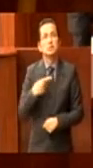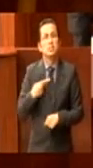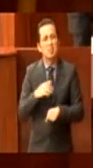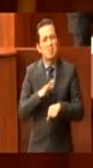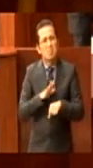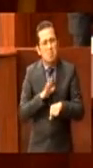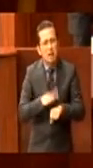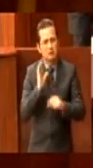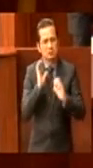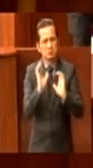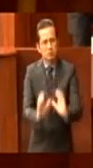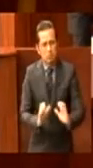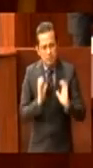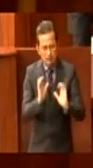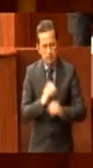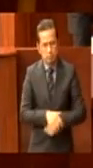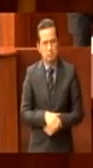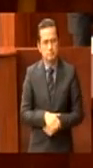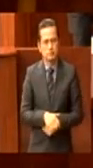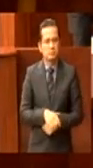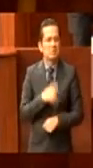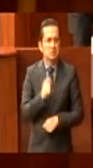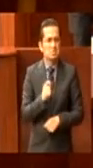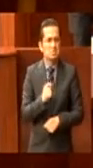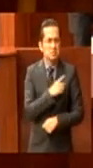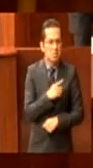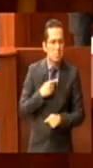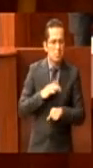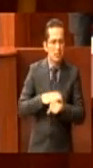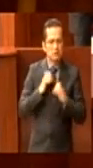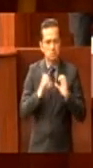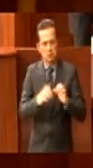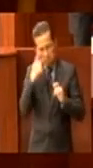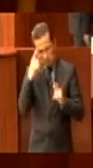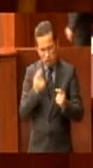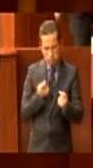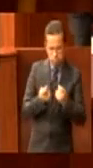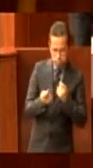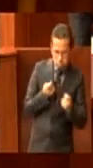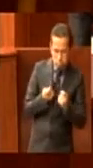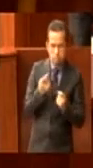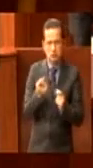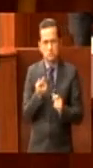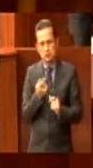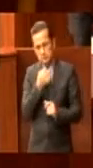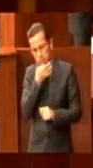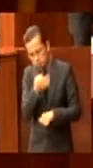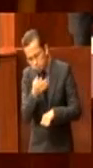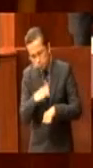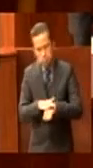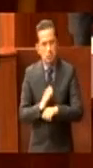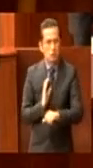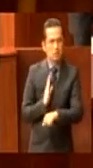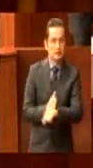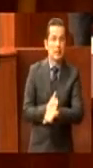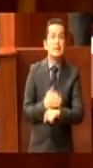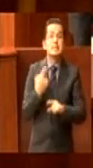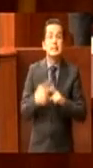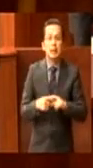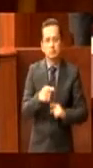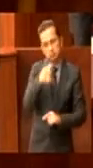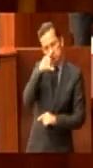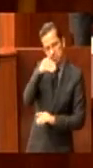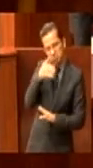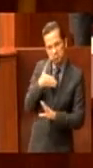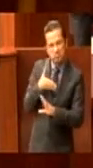contener sancionar y evitar los casos de violencia política y someter los casos